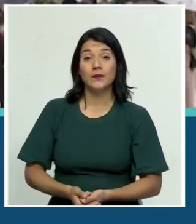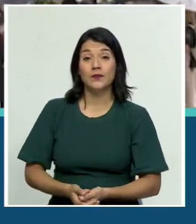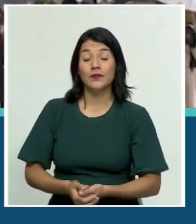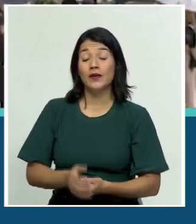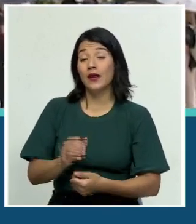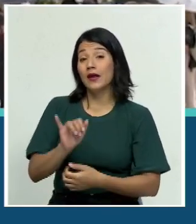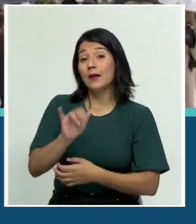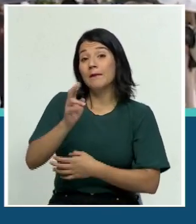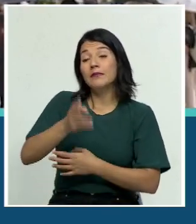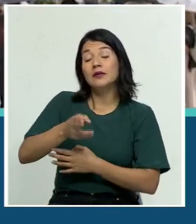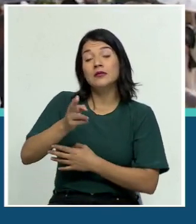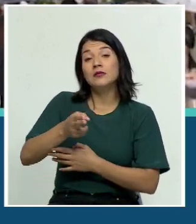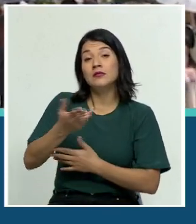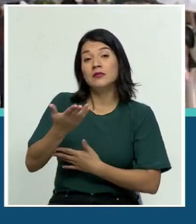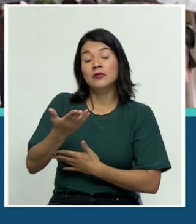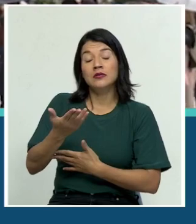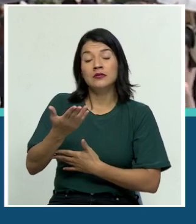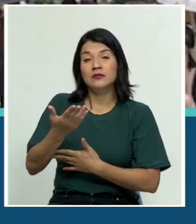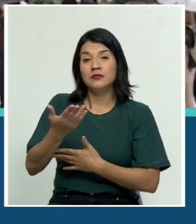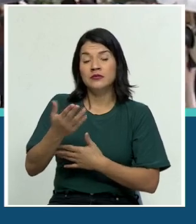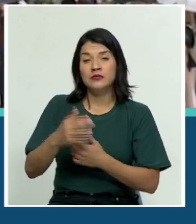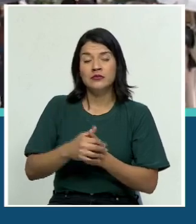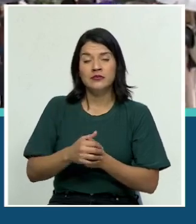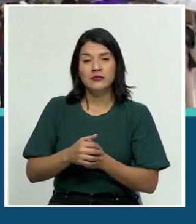mismo acervo